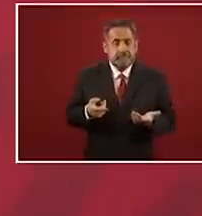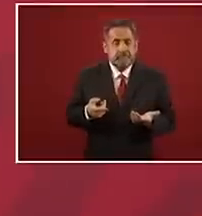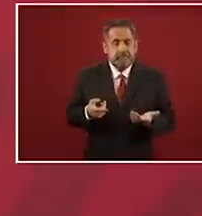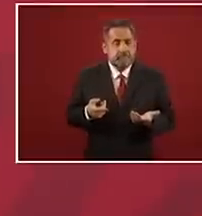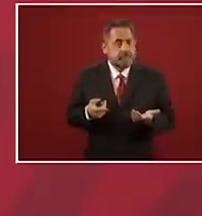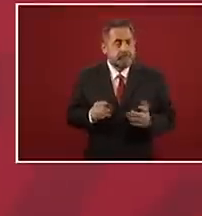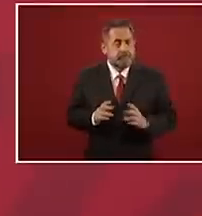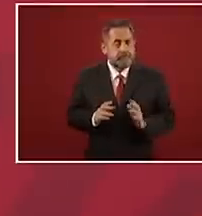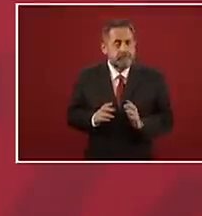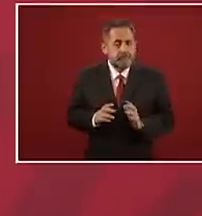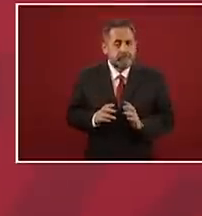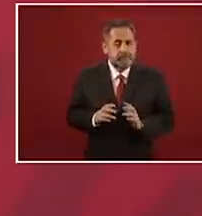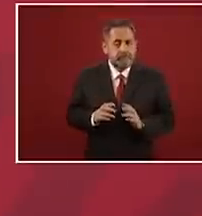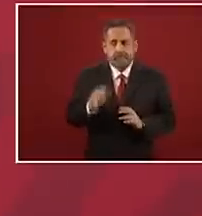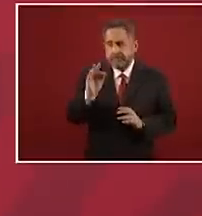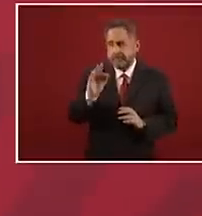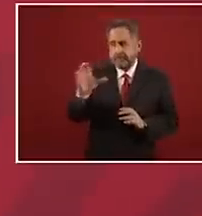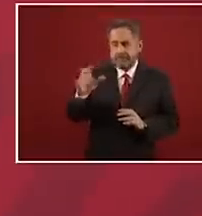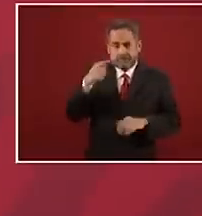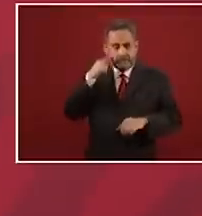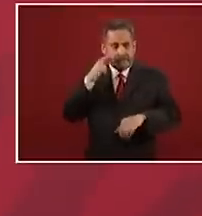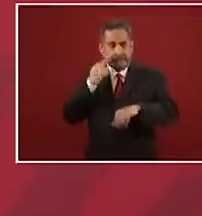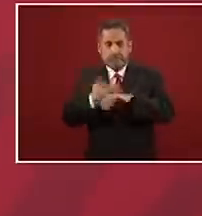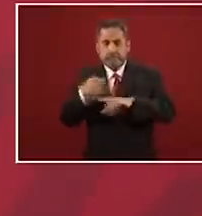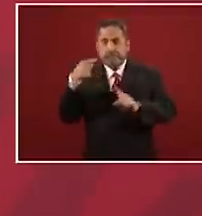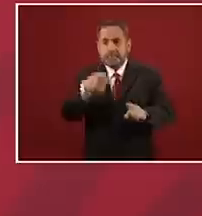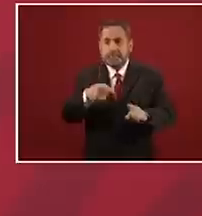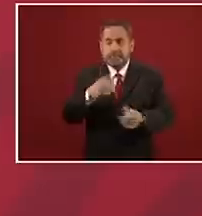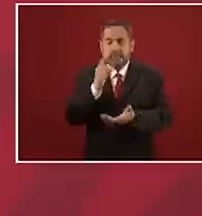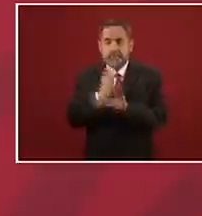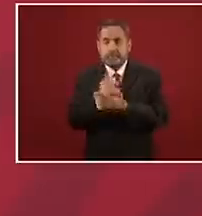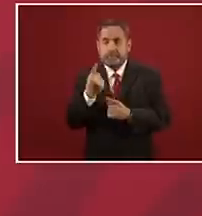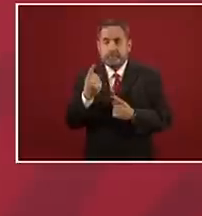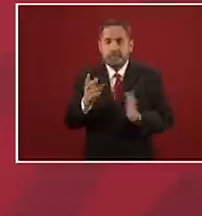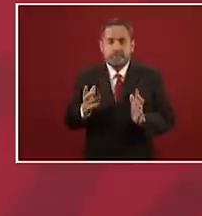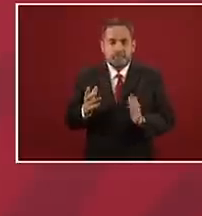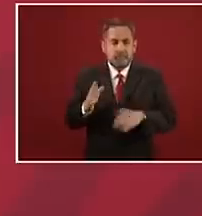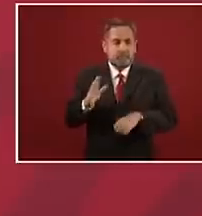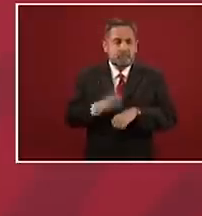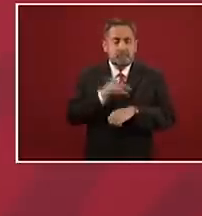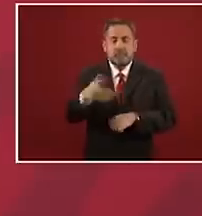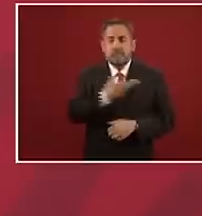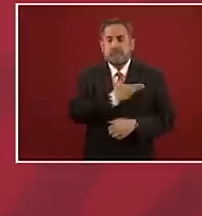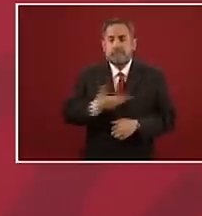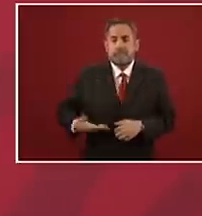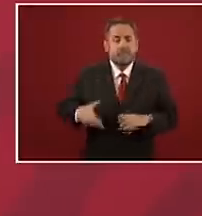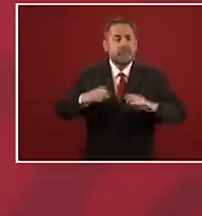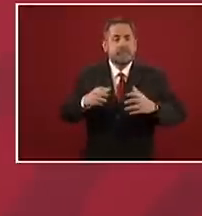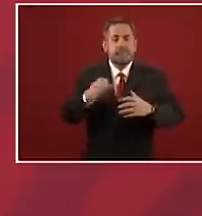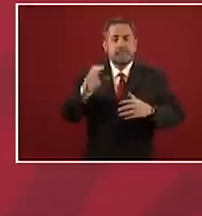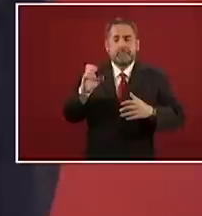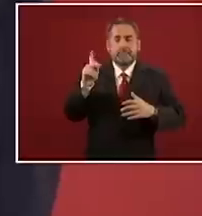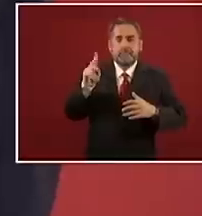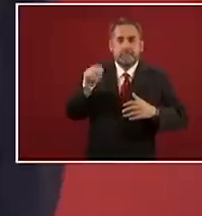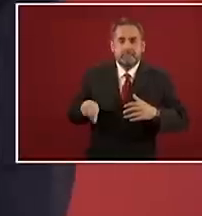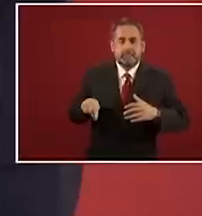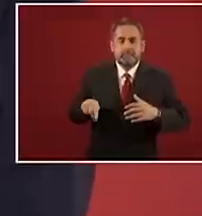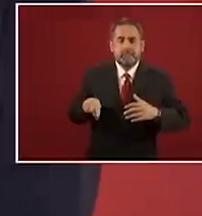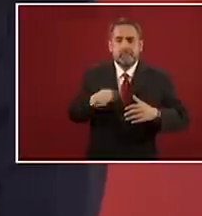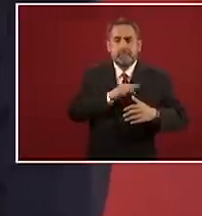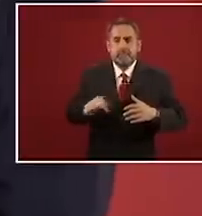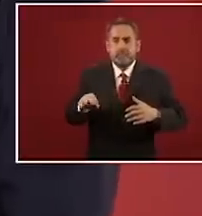de Calderón únicamente, porque el presidente Peña pudo